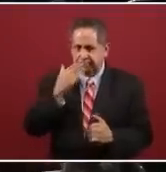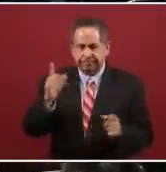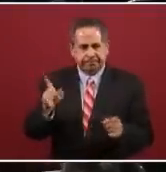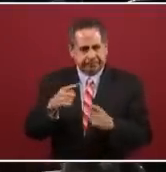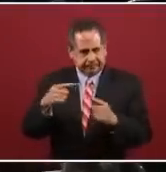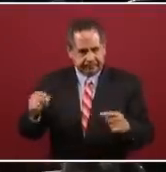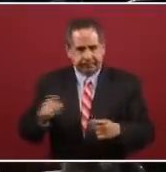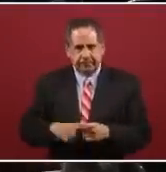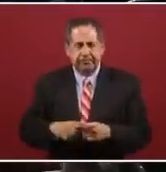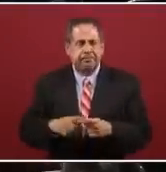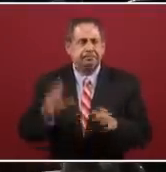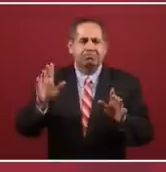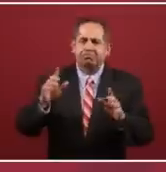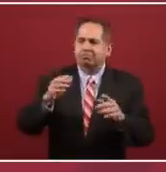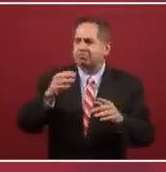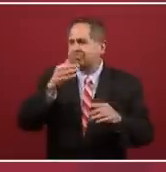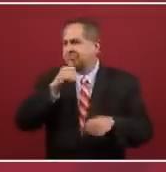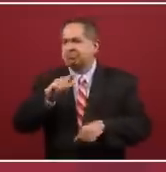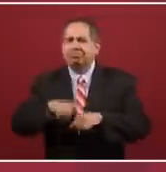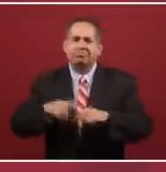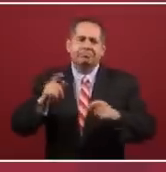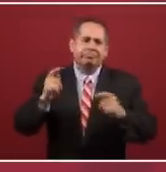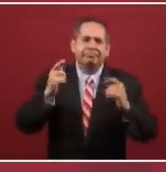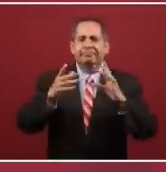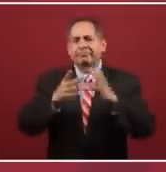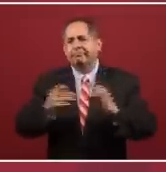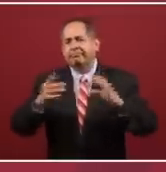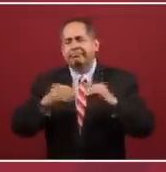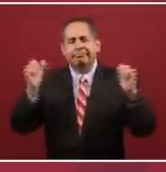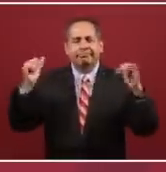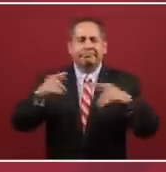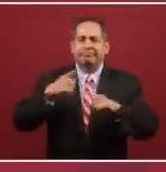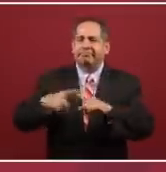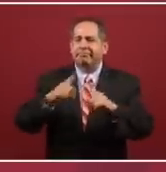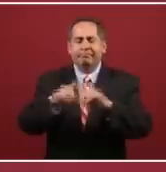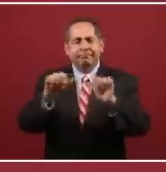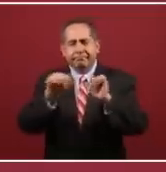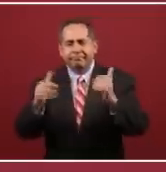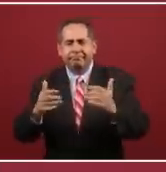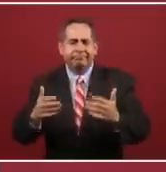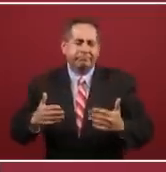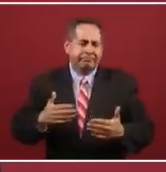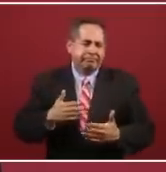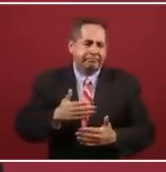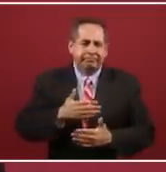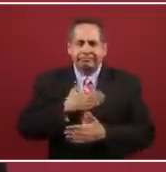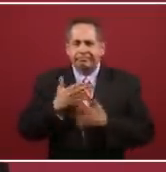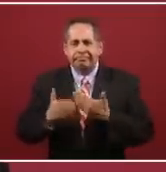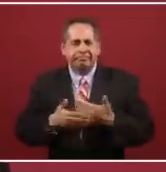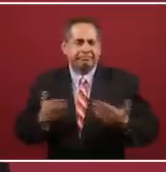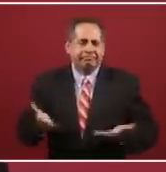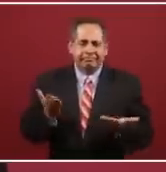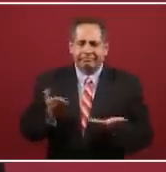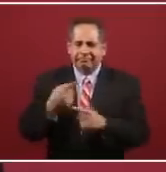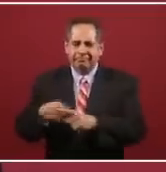va a haber un festival artístico, un festival musical desde temprano,